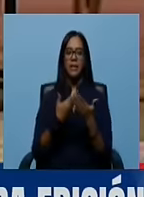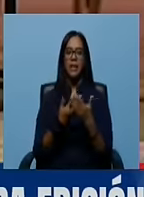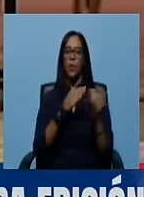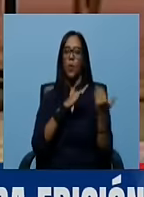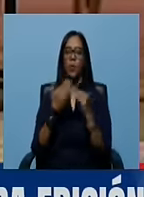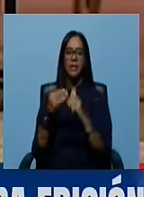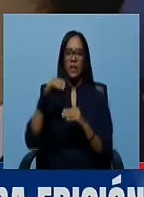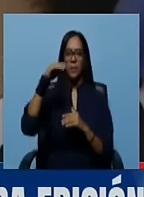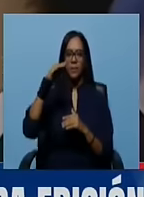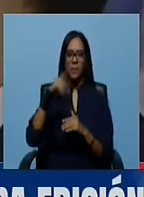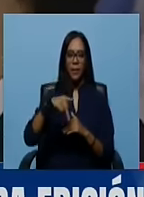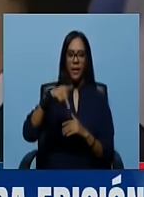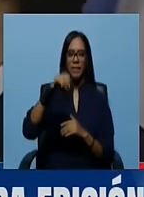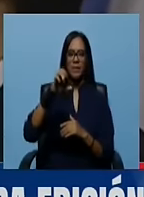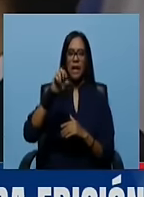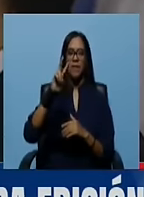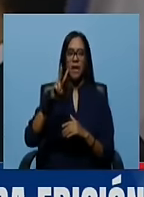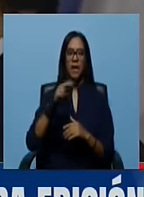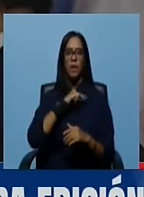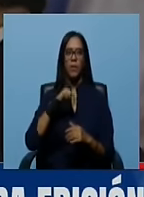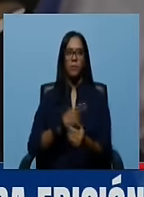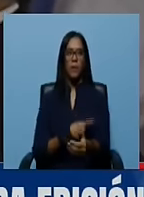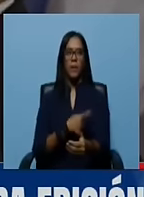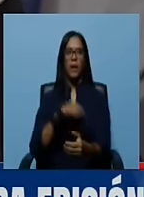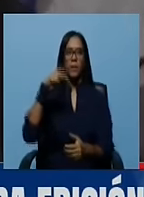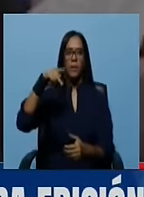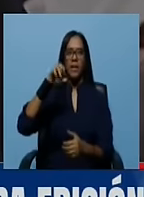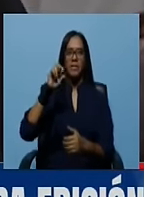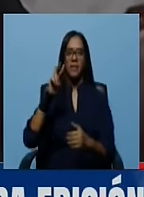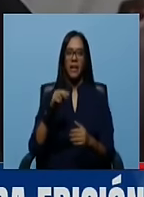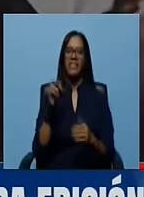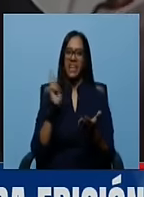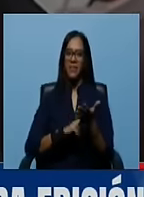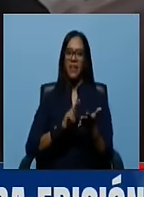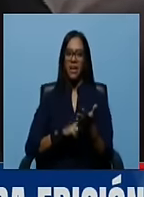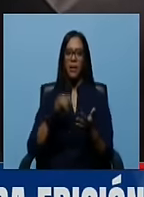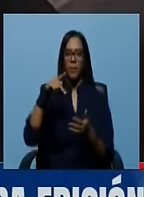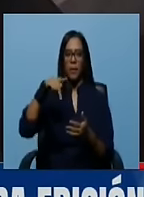PCB, nuestro hermano, el PCB, ese es el verdadero PCB.